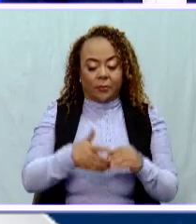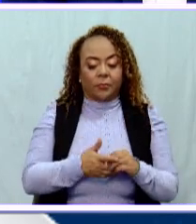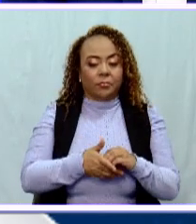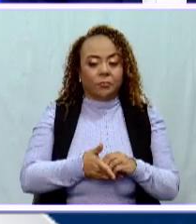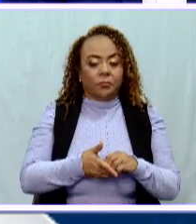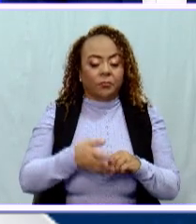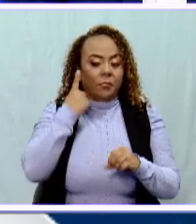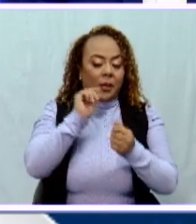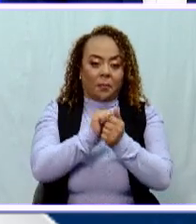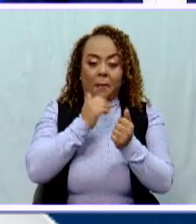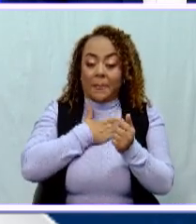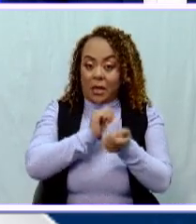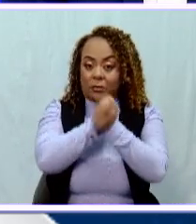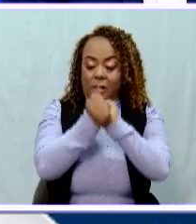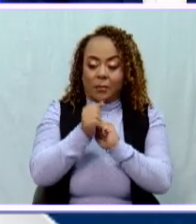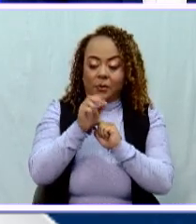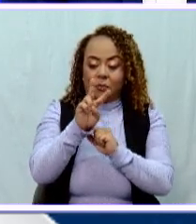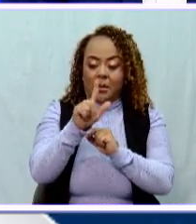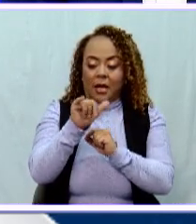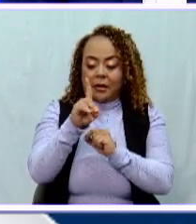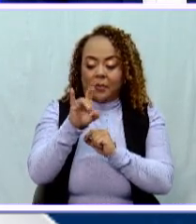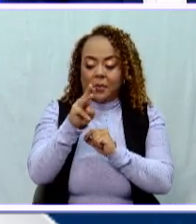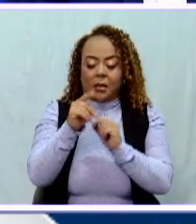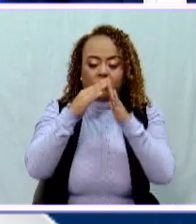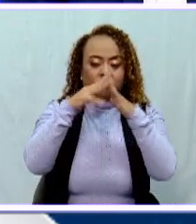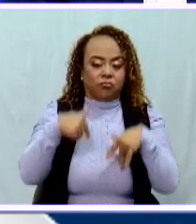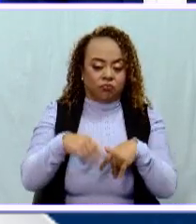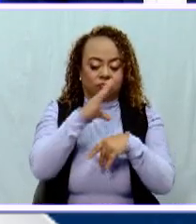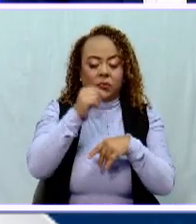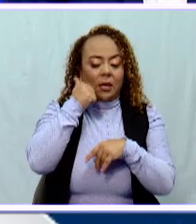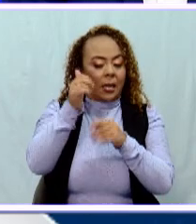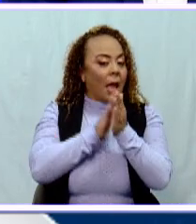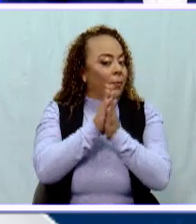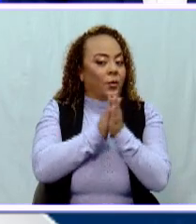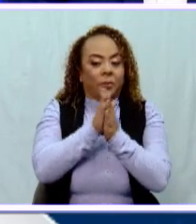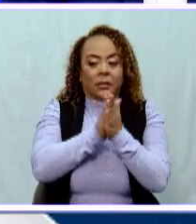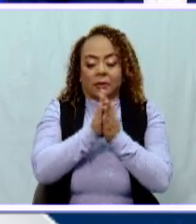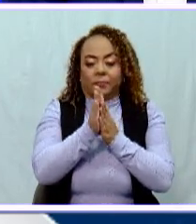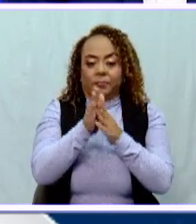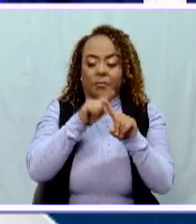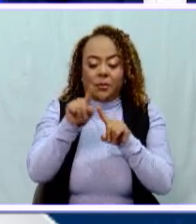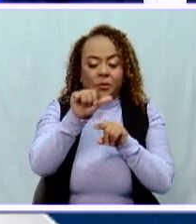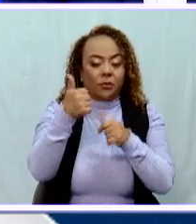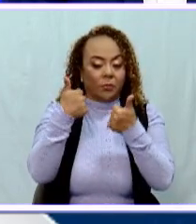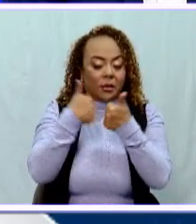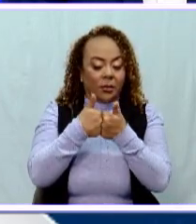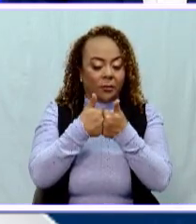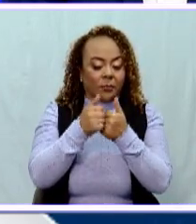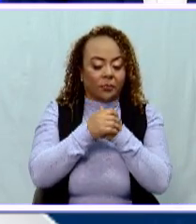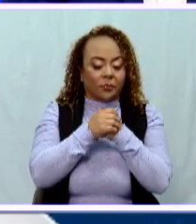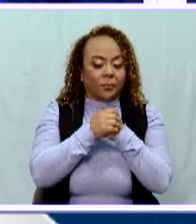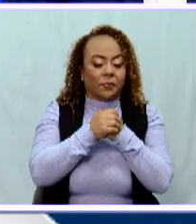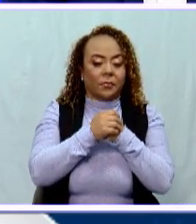mí los cambios de Vladimir echaron al equipo abajo y la liga aprovecha y es contundente Pero va a ser otro partido